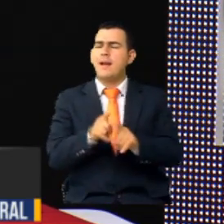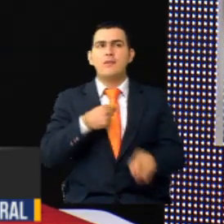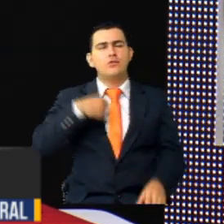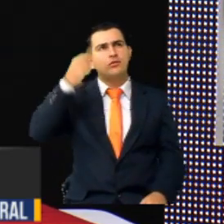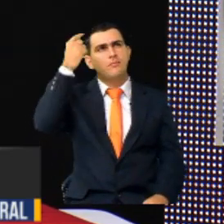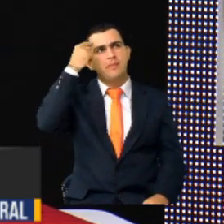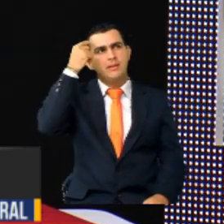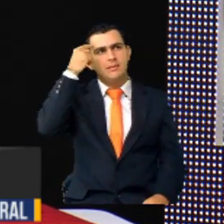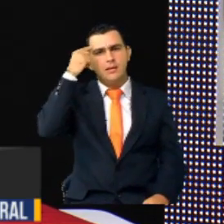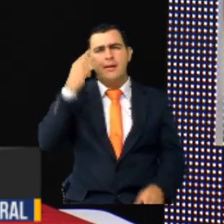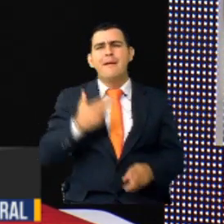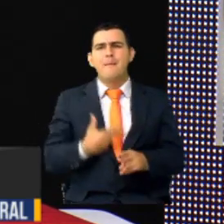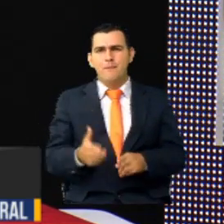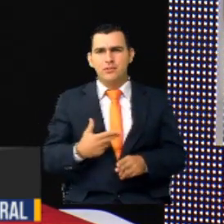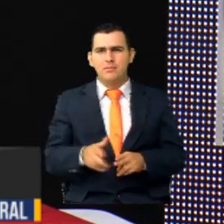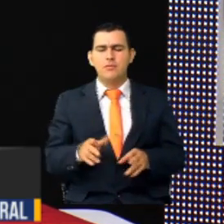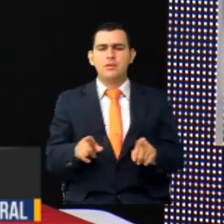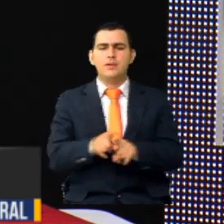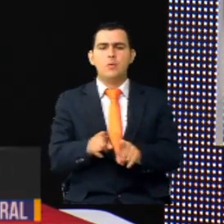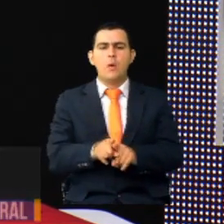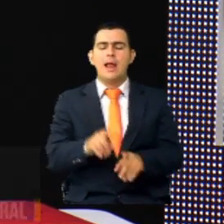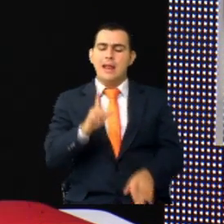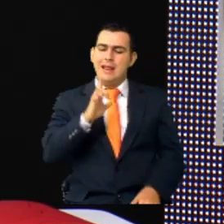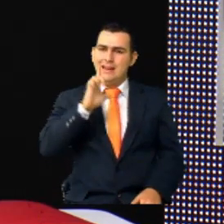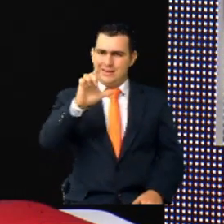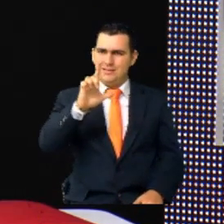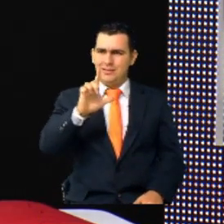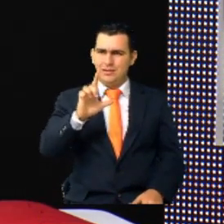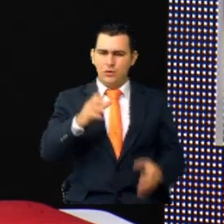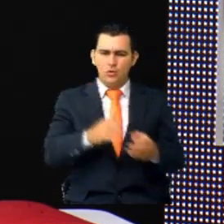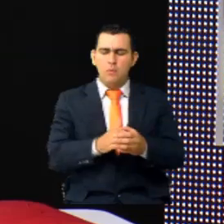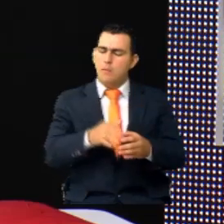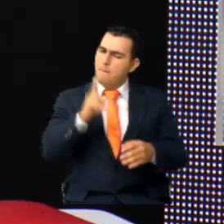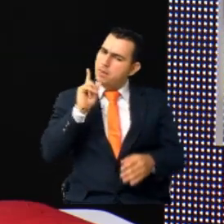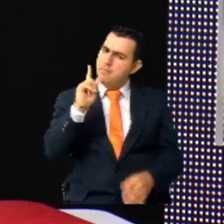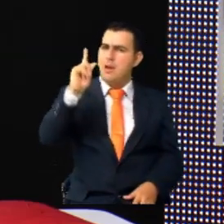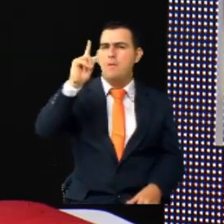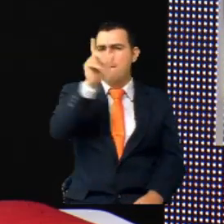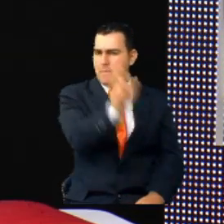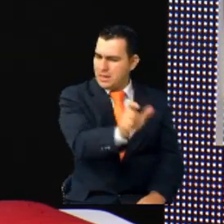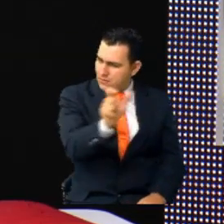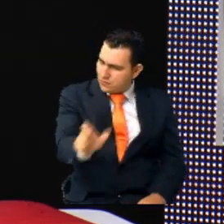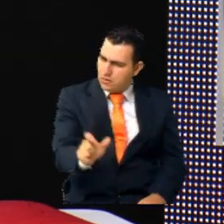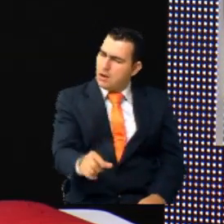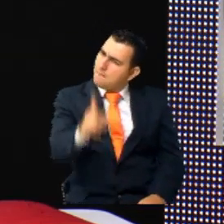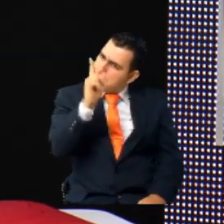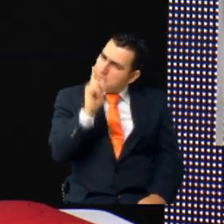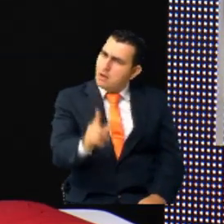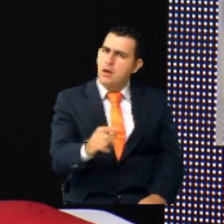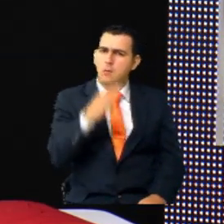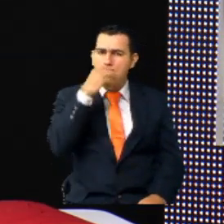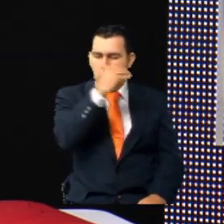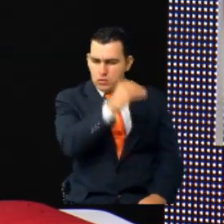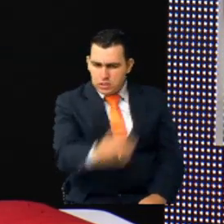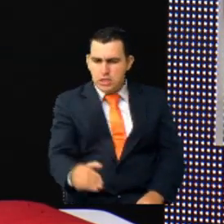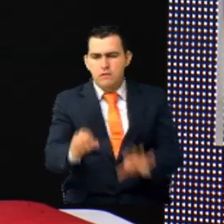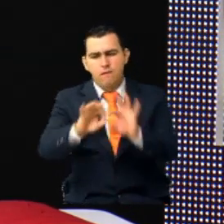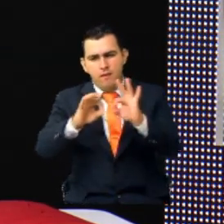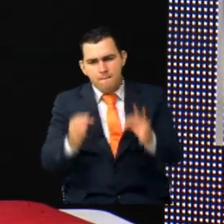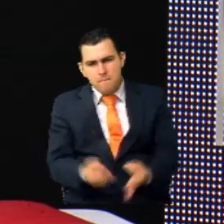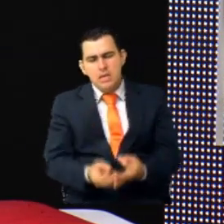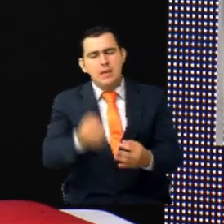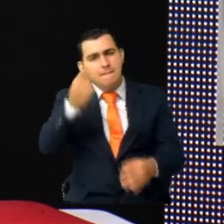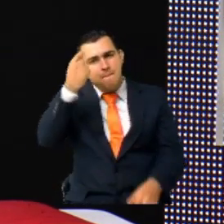Partido Liberal está pensando primero en Barranca Bermeja, primero en la gente, primero en nuestros niños, en nuestra familia. Y hacia